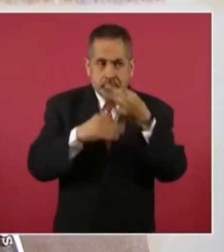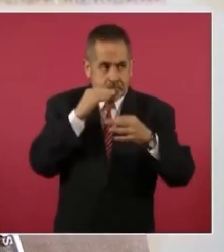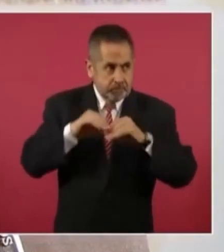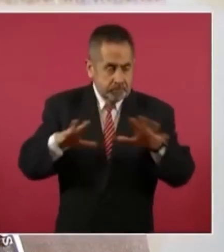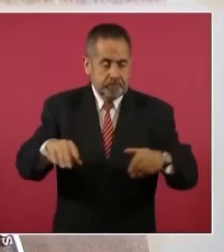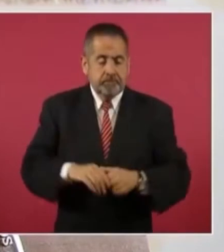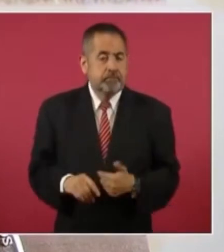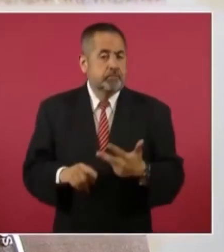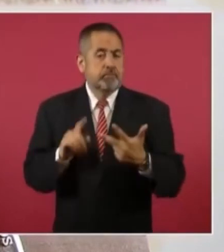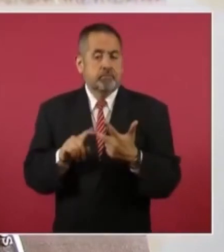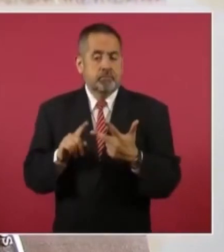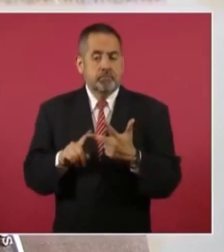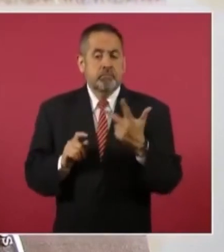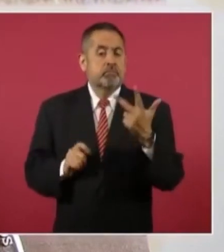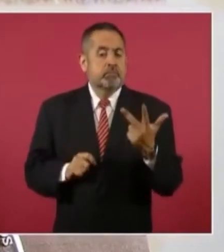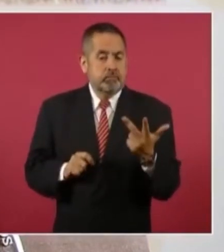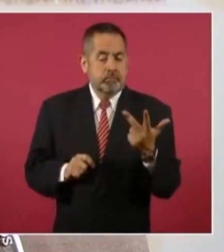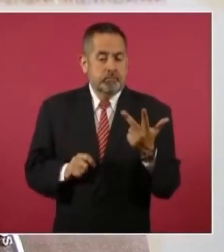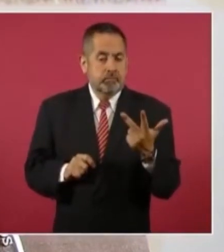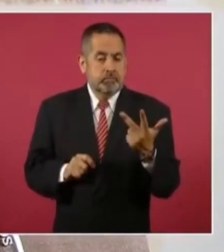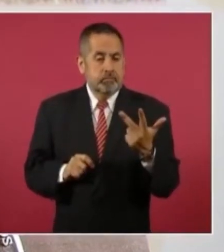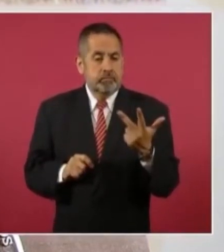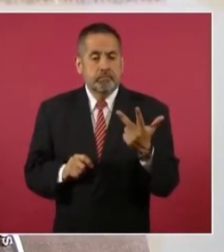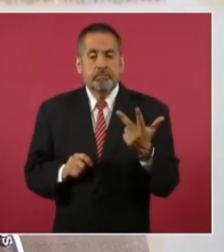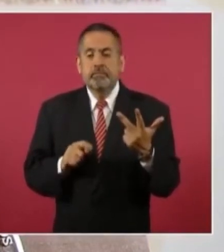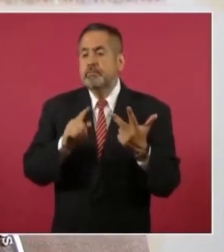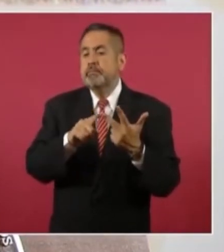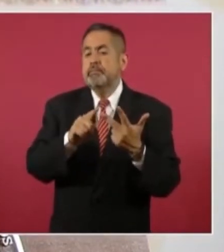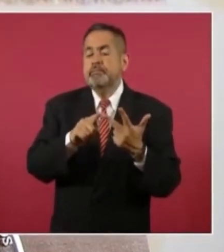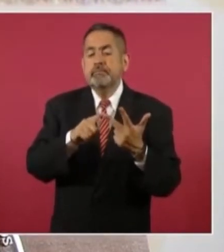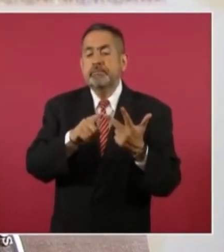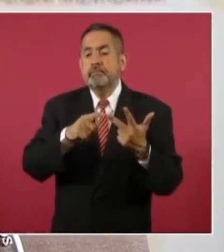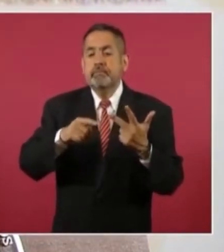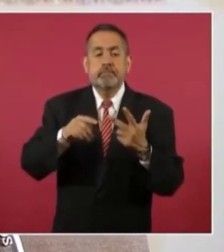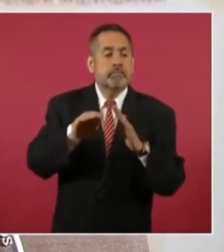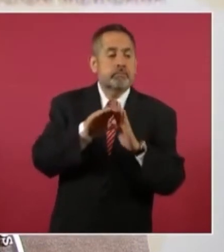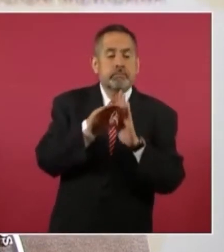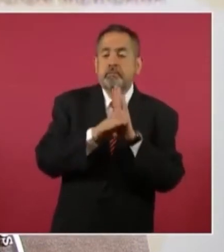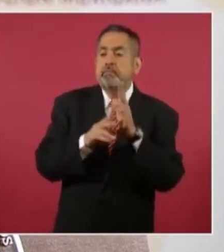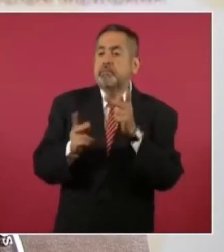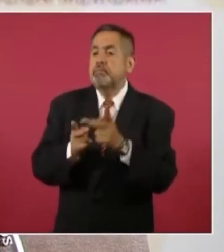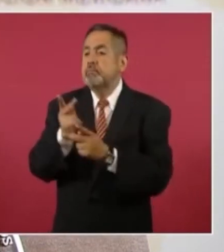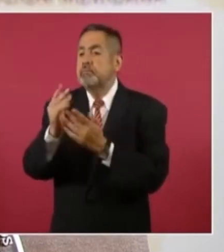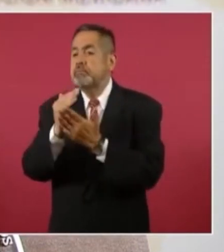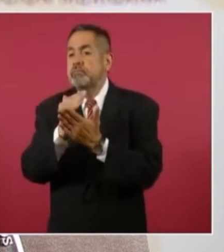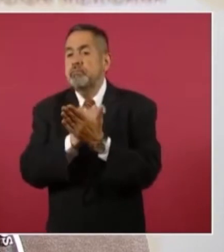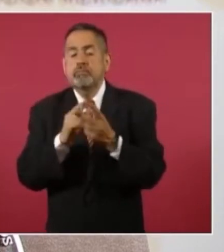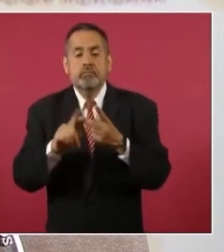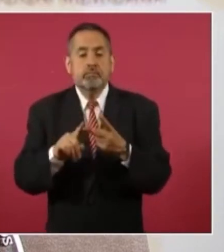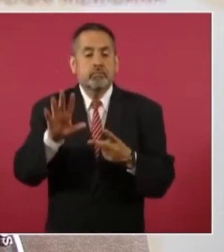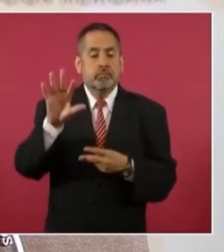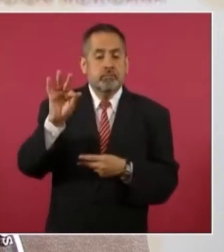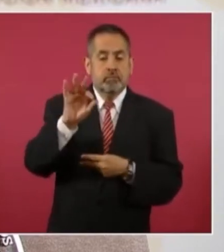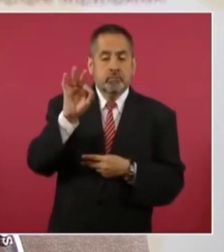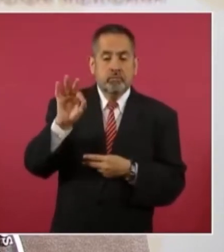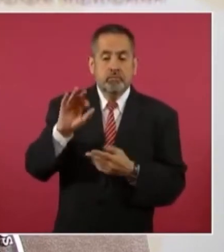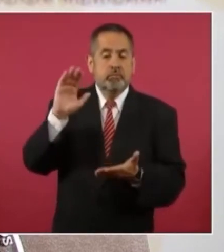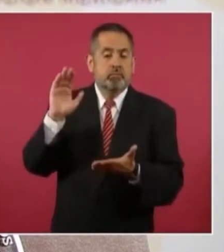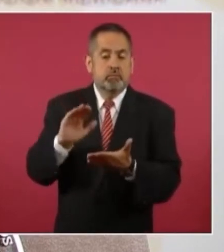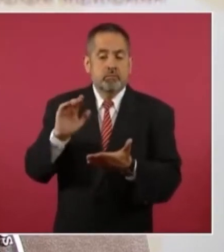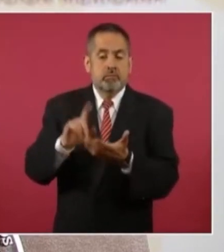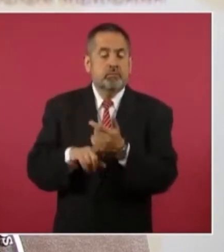8. Disminuir la participación en una consulta popular de 40%